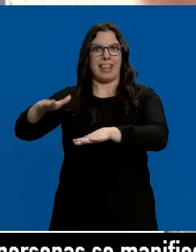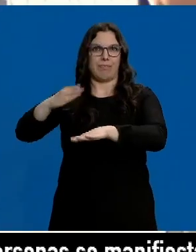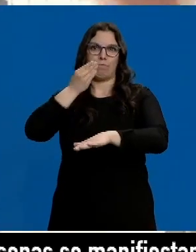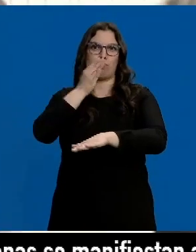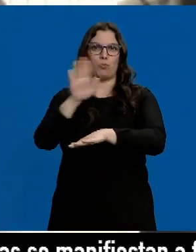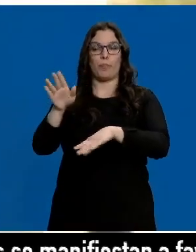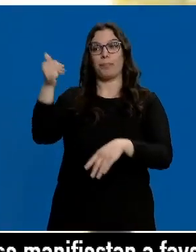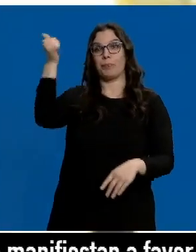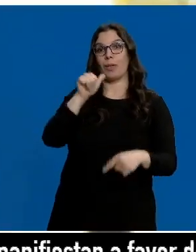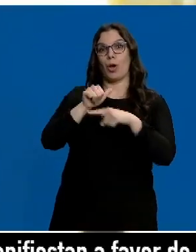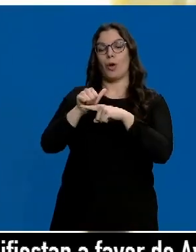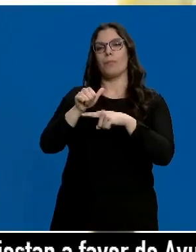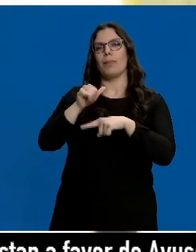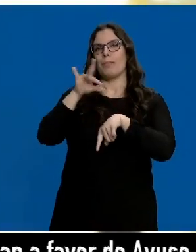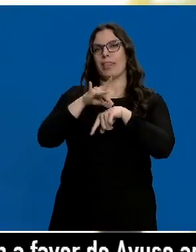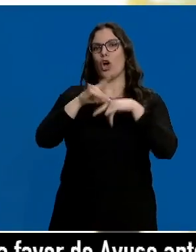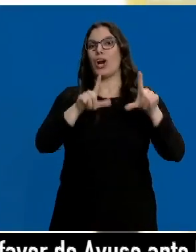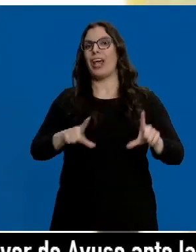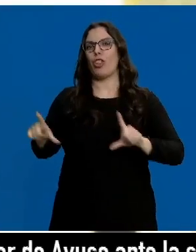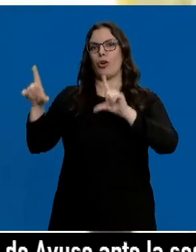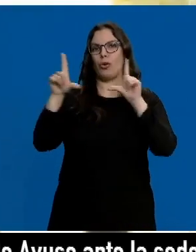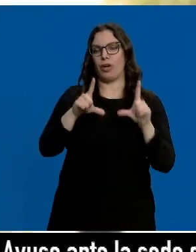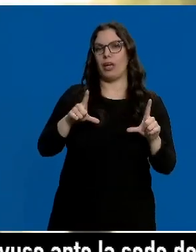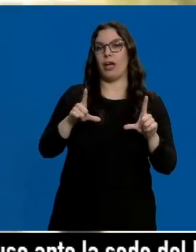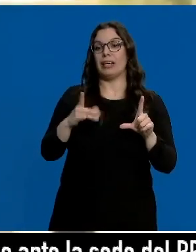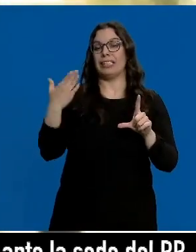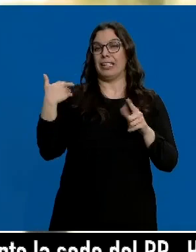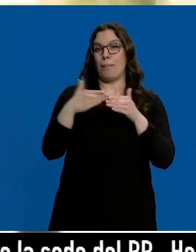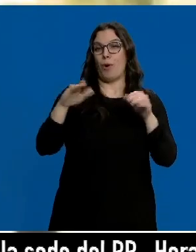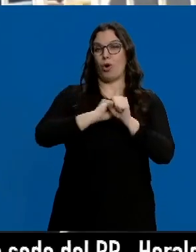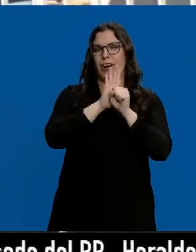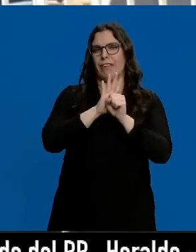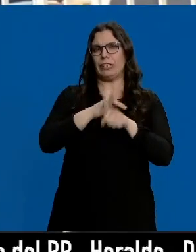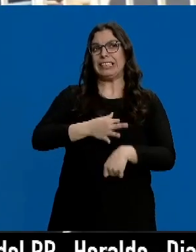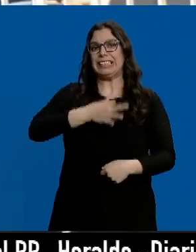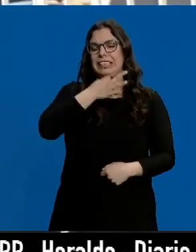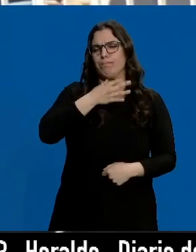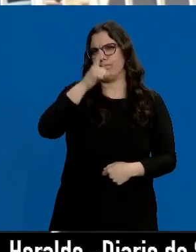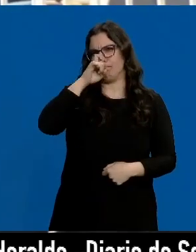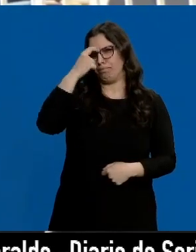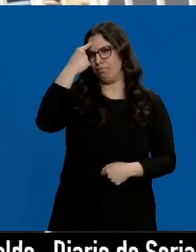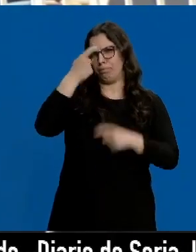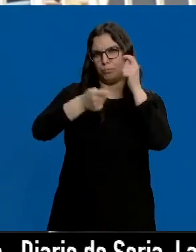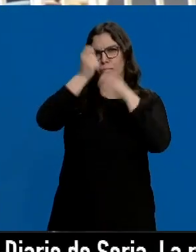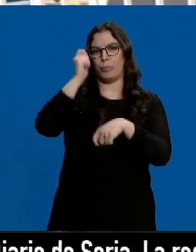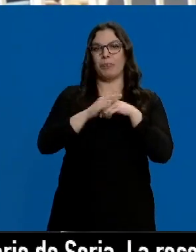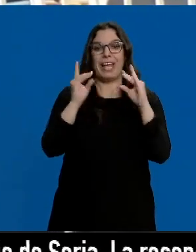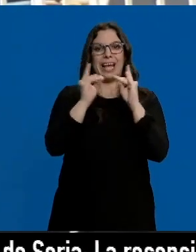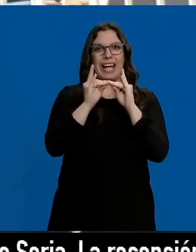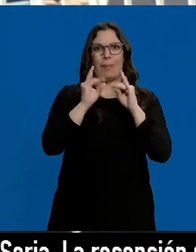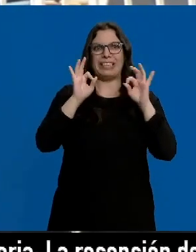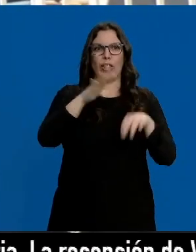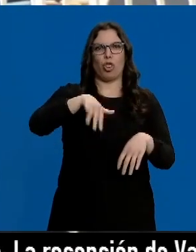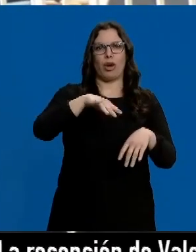Este radiólogo no se ha olvidado de la situación límite que vivió al inicio de la pandemia. Teníamos camas en la cafetería, teníamos camas